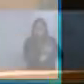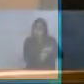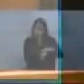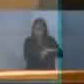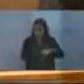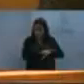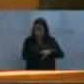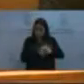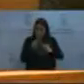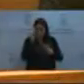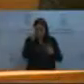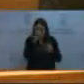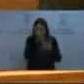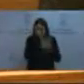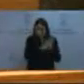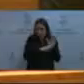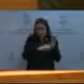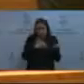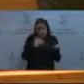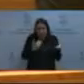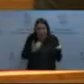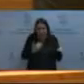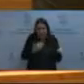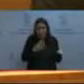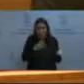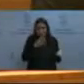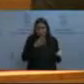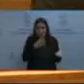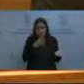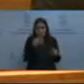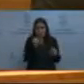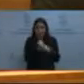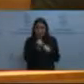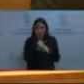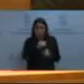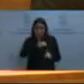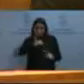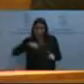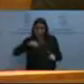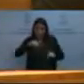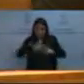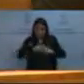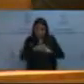adoptar alguna medida para incentivar el trabajo autónomo en el Principado en un periodo breve de tiempo?